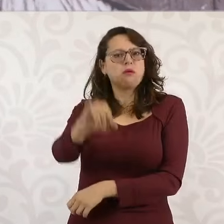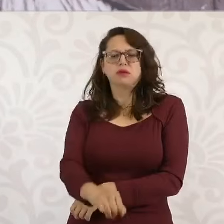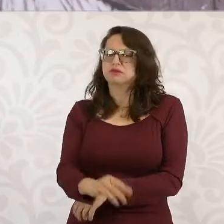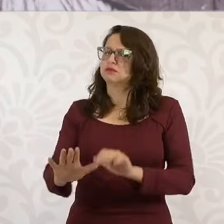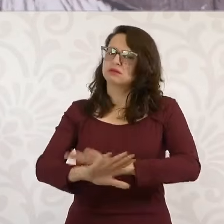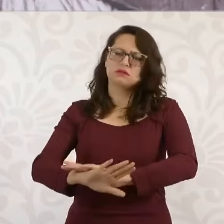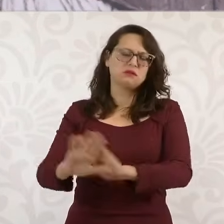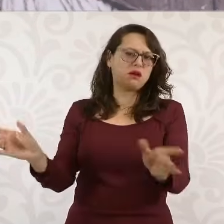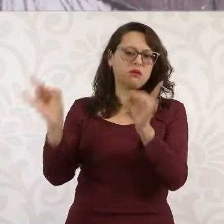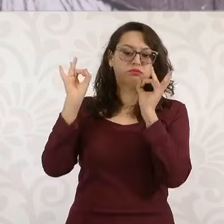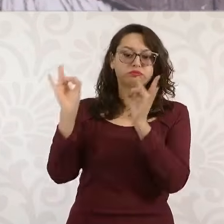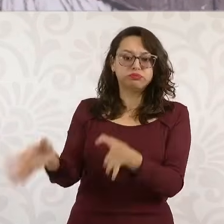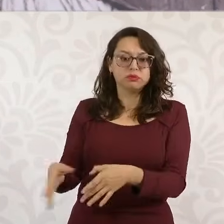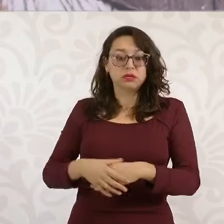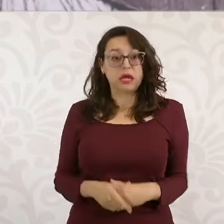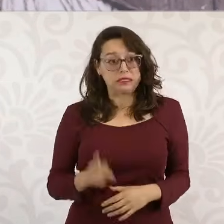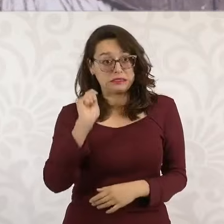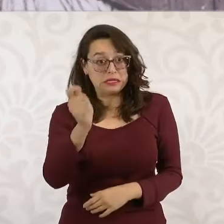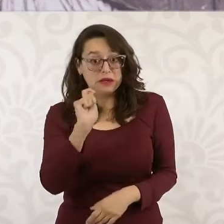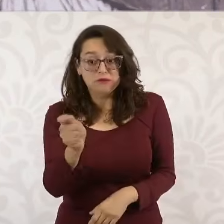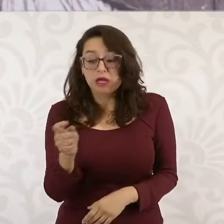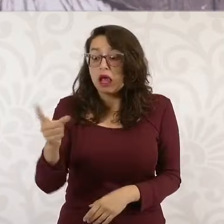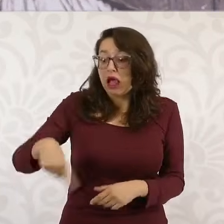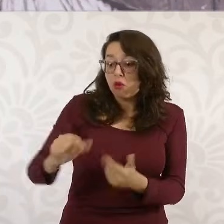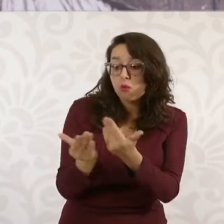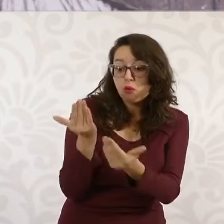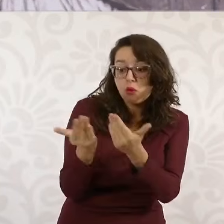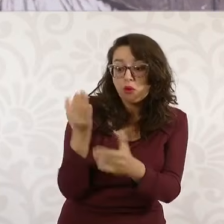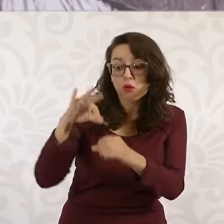Entonces, ¿qué pasa con la representación proporcional?